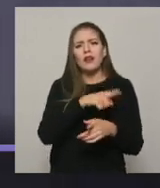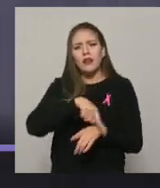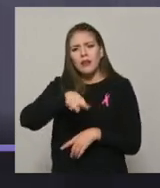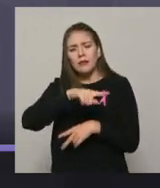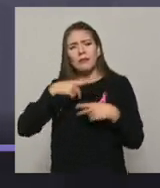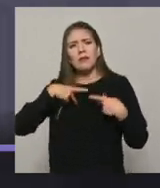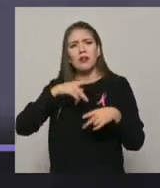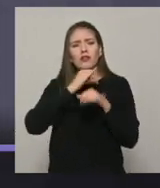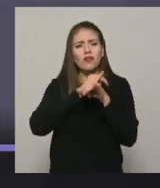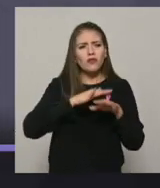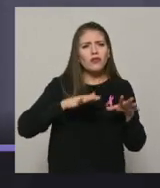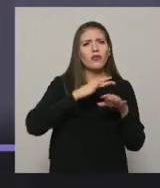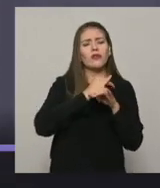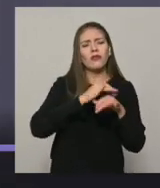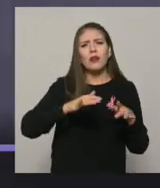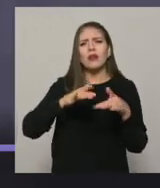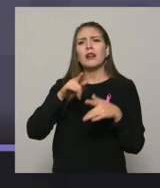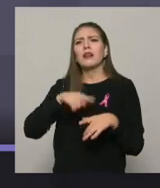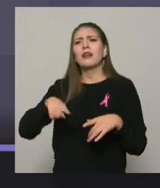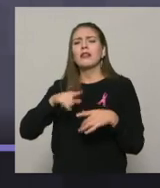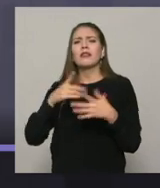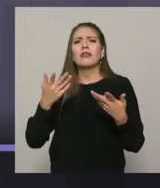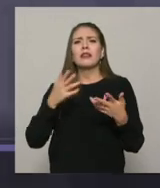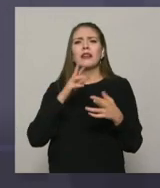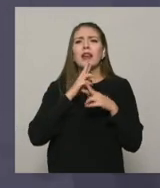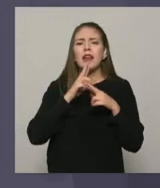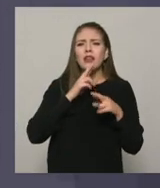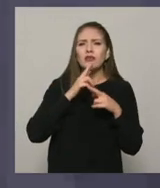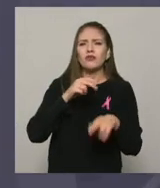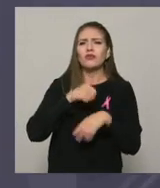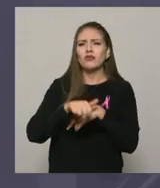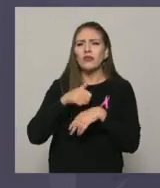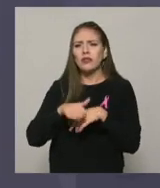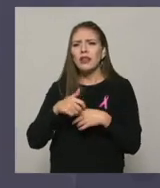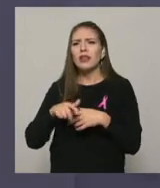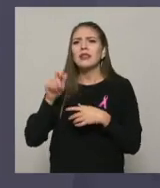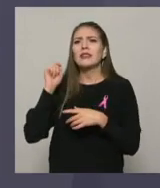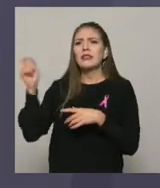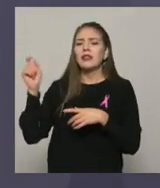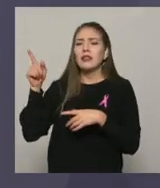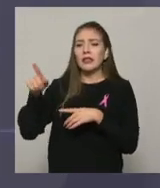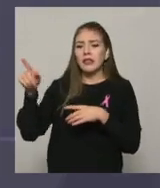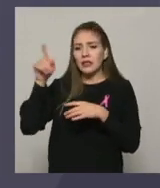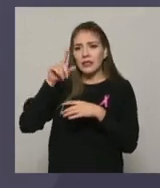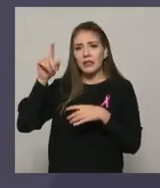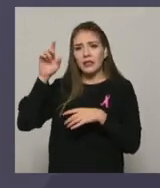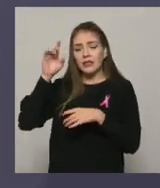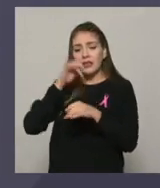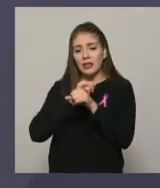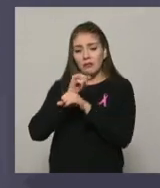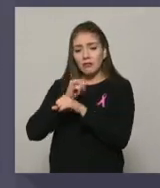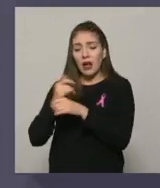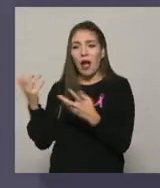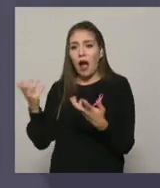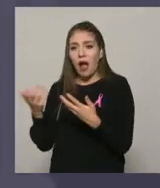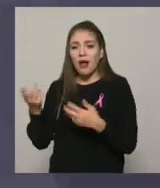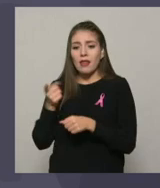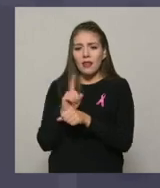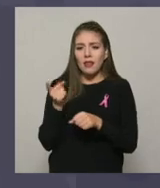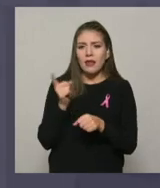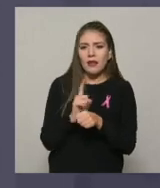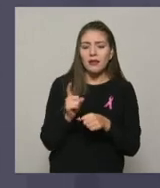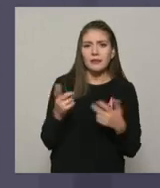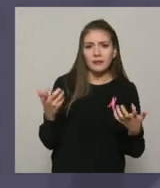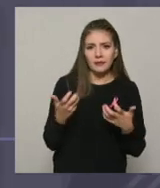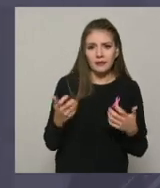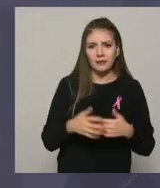sociedad los resultados, esas historias de los investigadores, esas claro. Historias que están descubriendo día a día. No, y sobre todo lo útiles